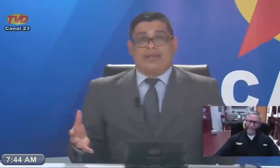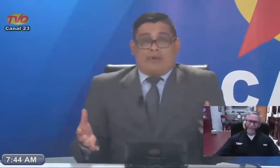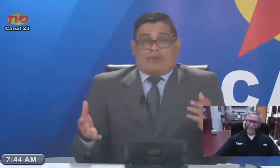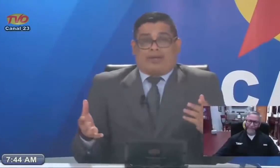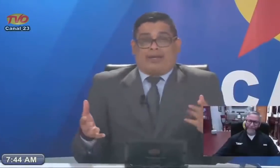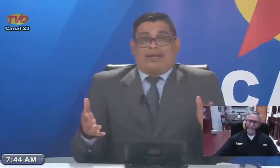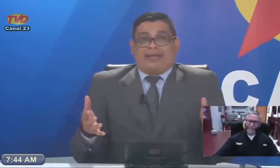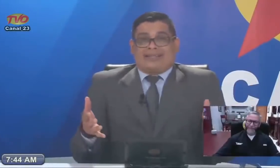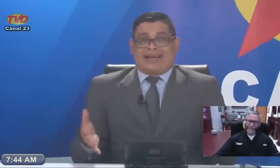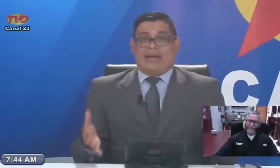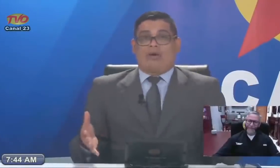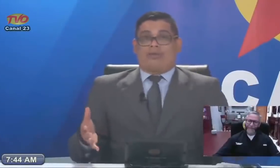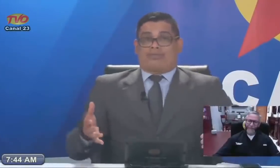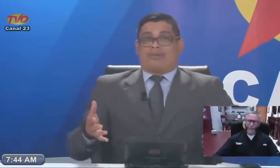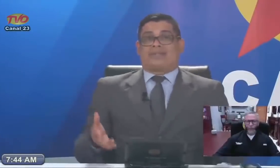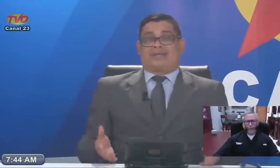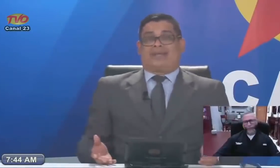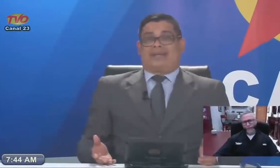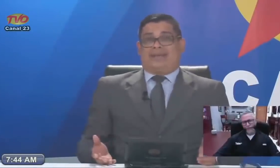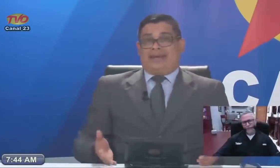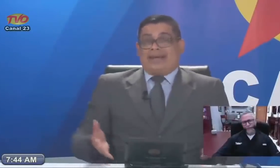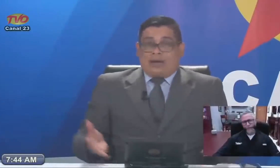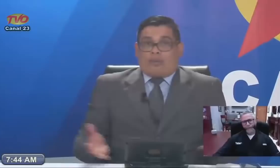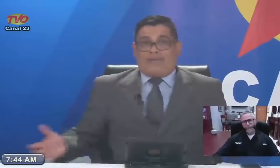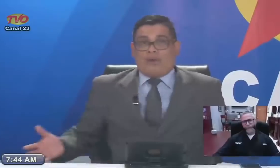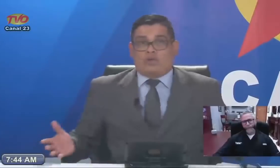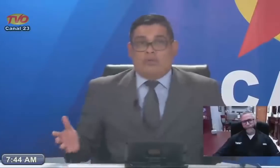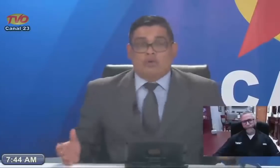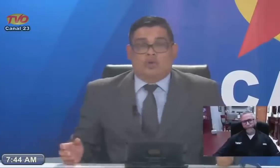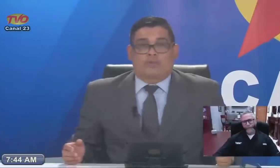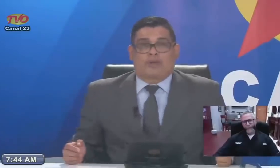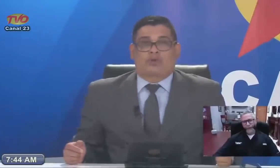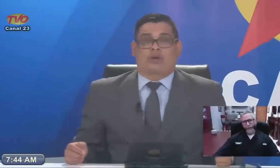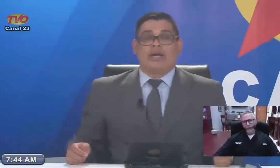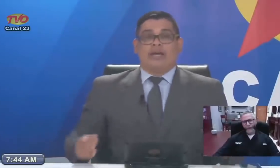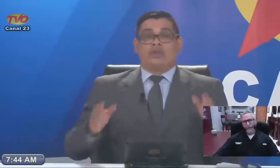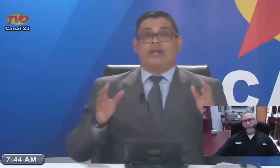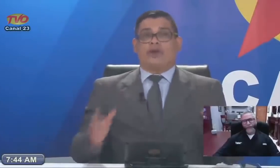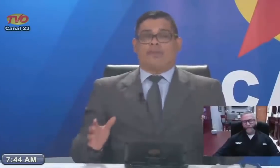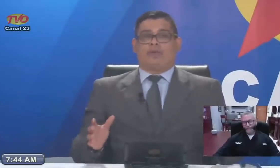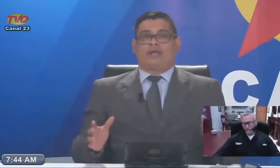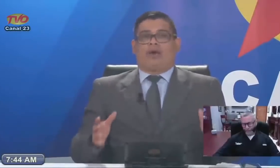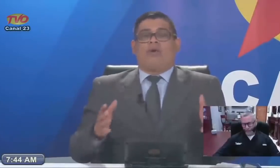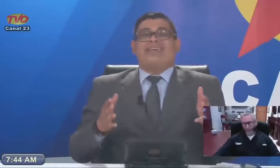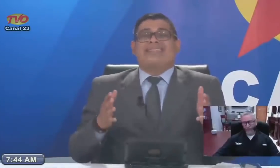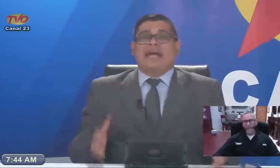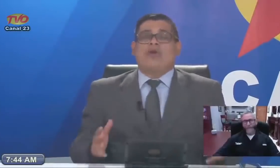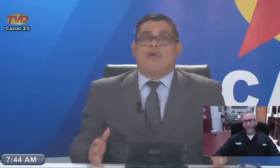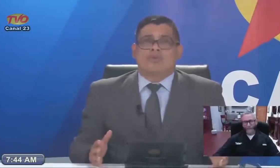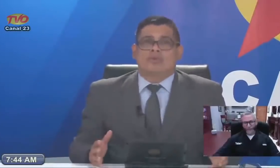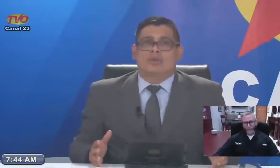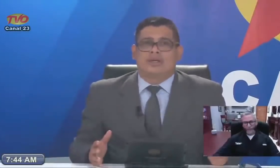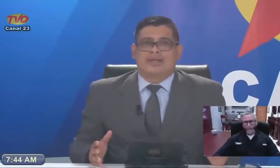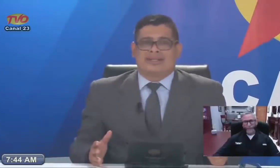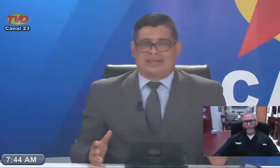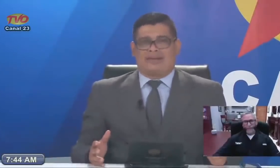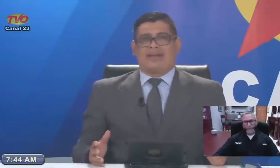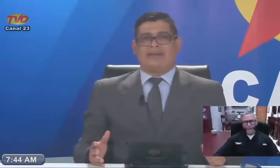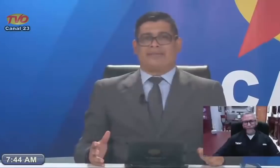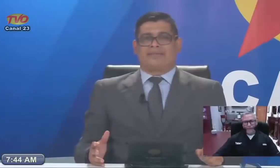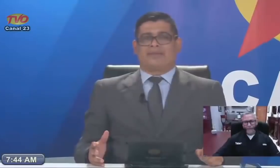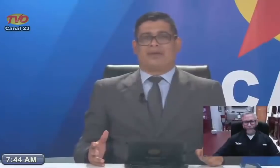se sorprendieron porque saqueo pues era el que cobraban los tributos pastor yo le quiero preguntar hoy es tan común